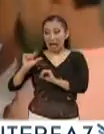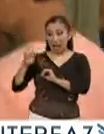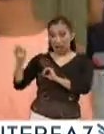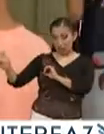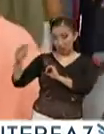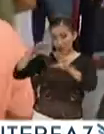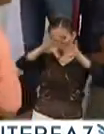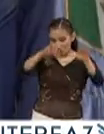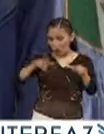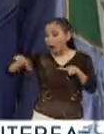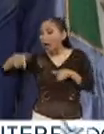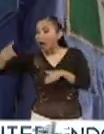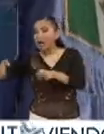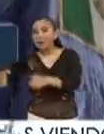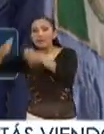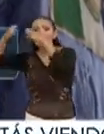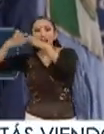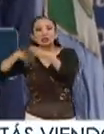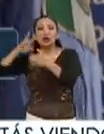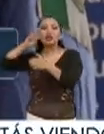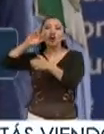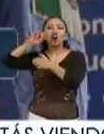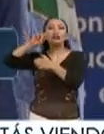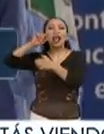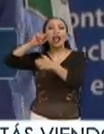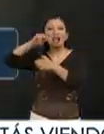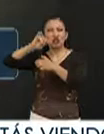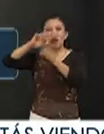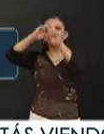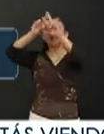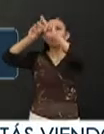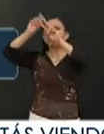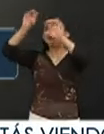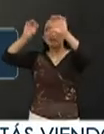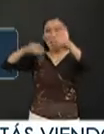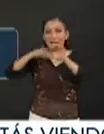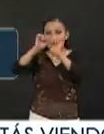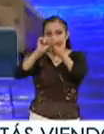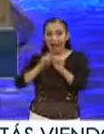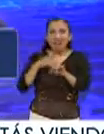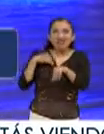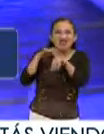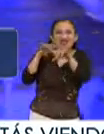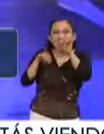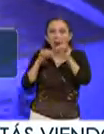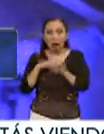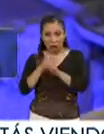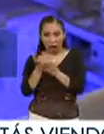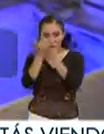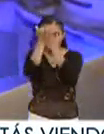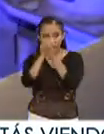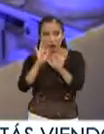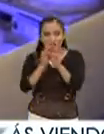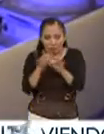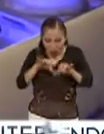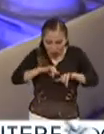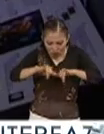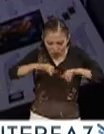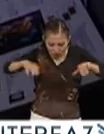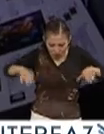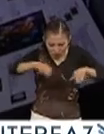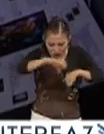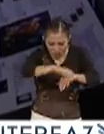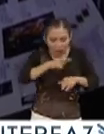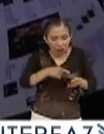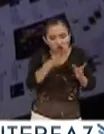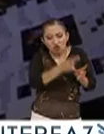del planetario se encuentra el edificio de constelaciones, el cual cuenta con una sala interactiva en la que con la ayuda de modelos a escala se explican